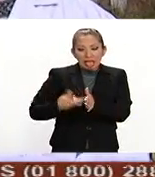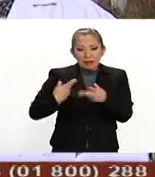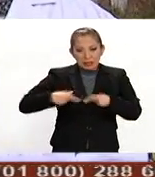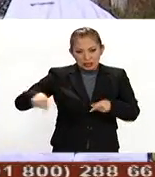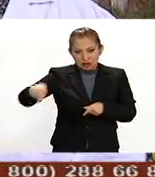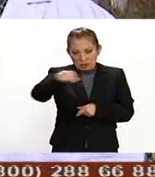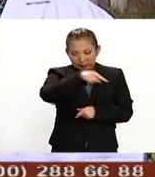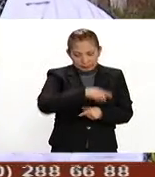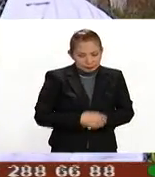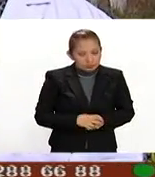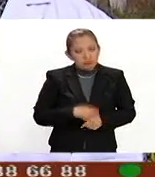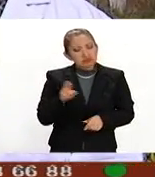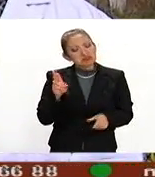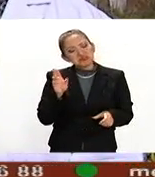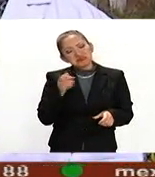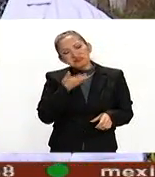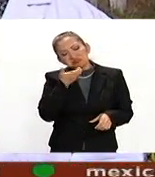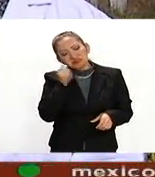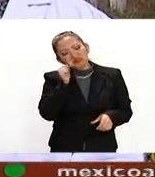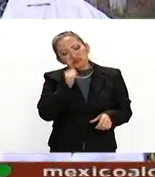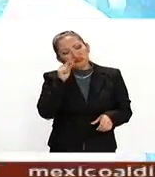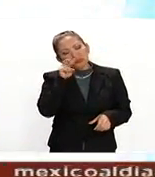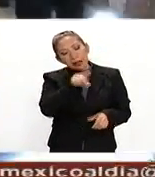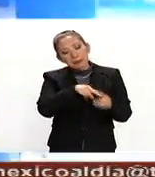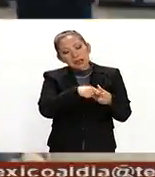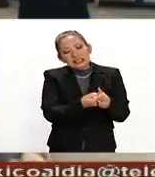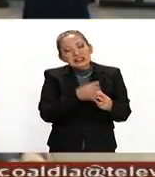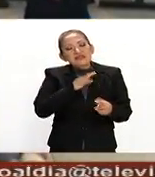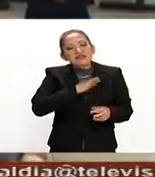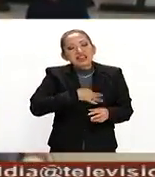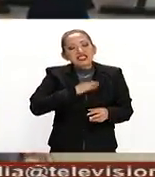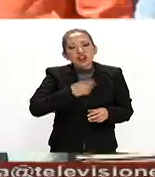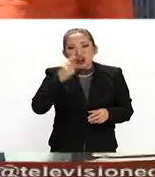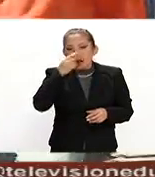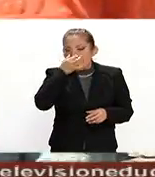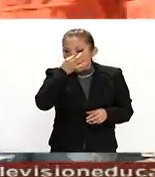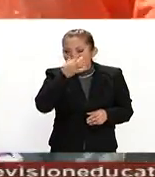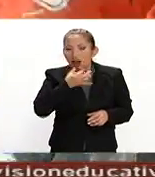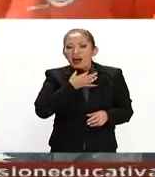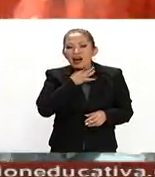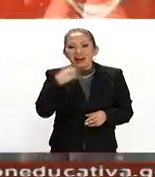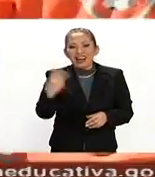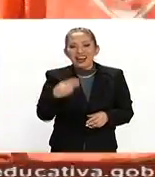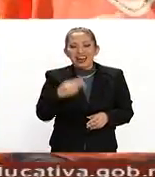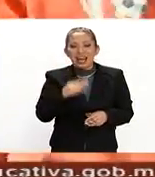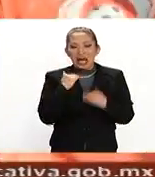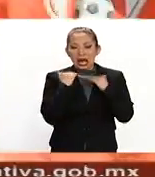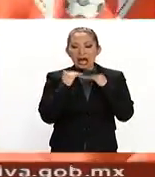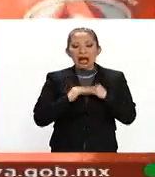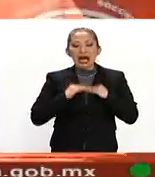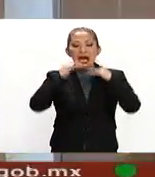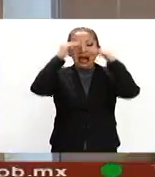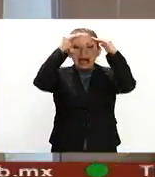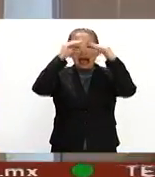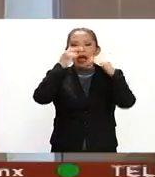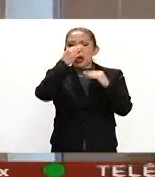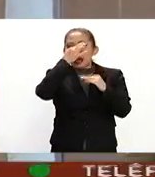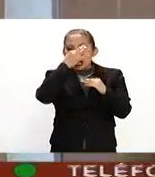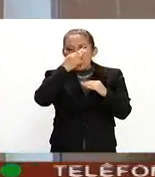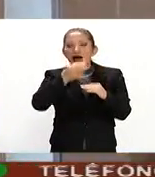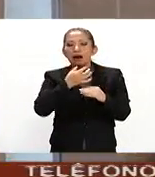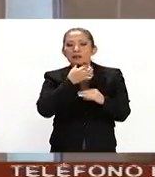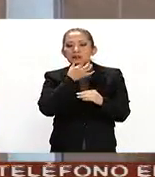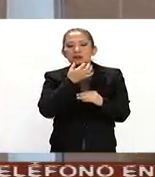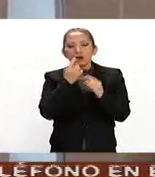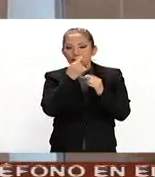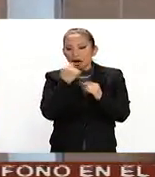población. Normalmente en esta época comienzan las infecciones respiratorias que nosotros llamamos altas, es decir, que afectan nariz, afectan